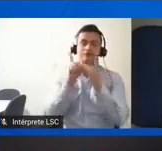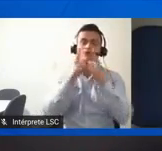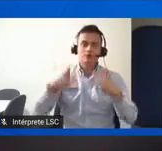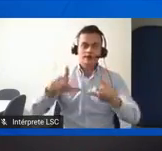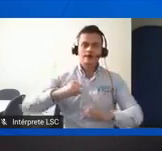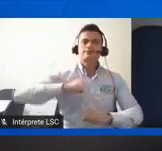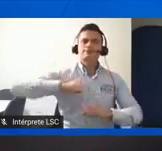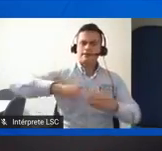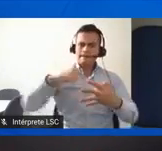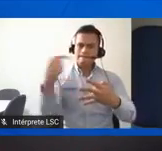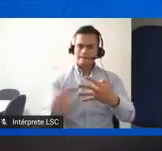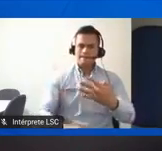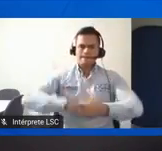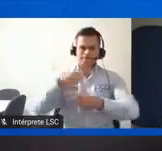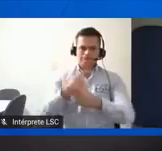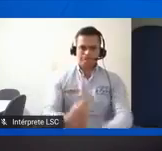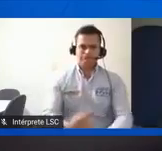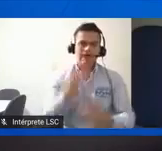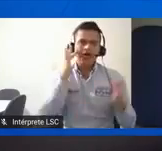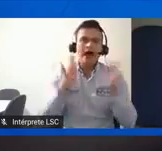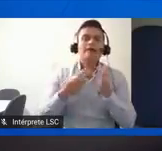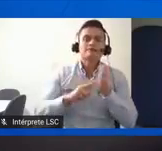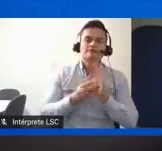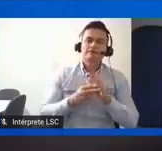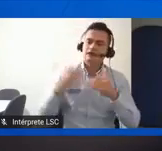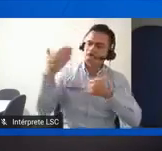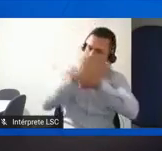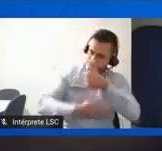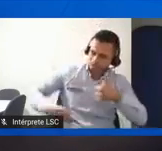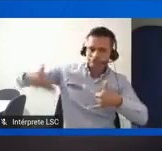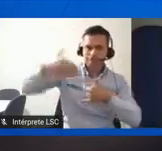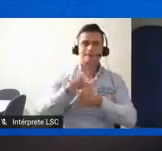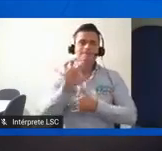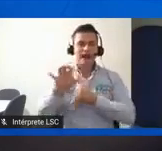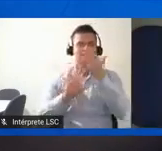que se armonice esa lengua de señas en nuestro país.